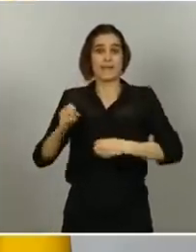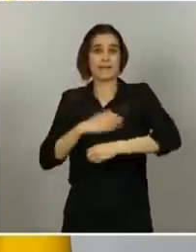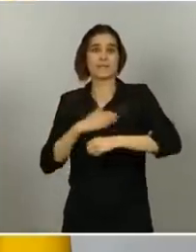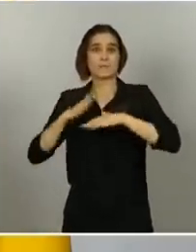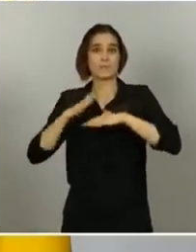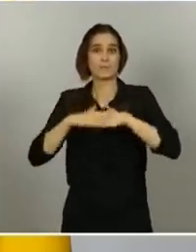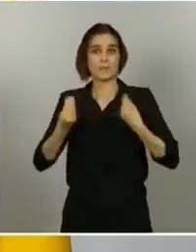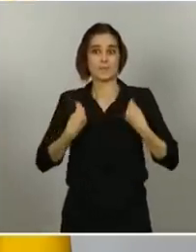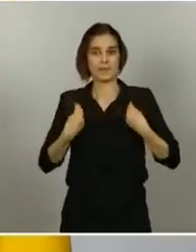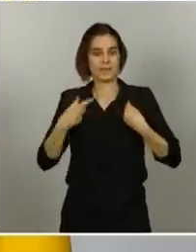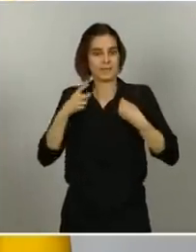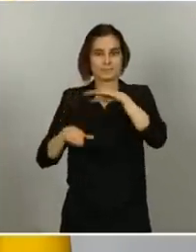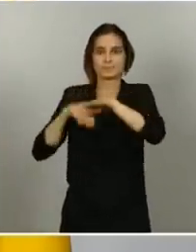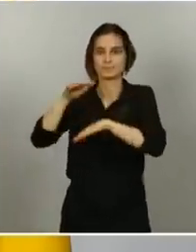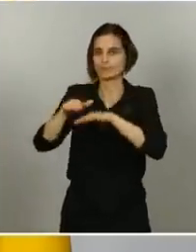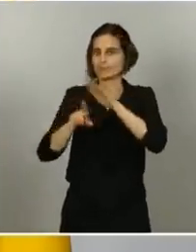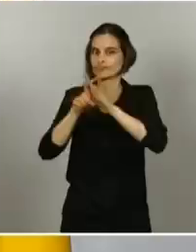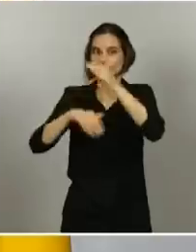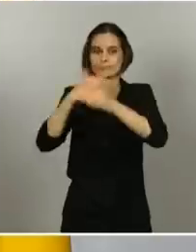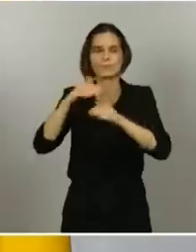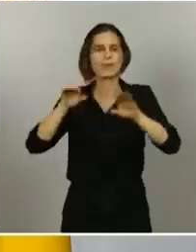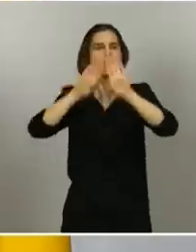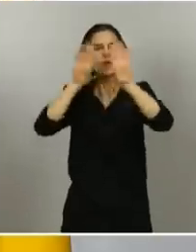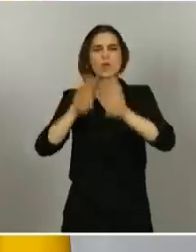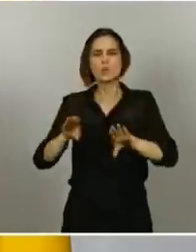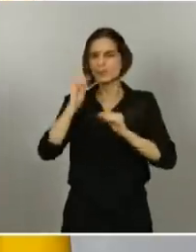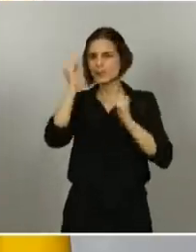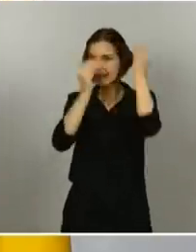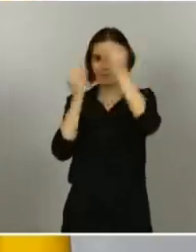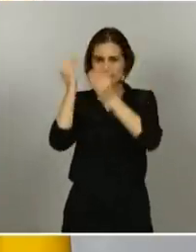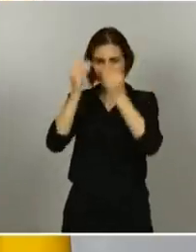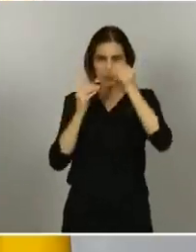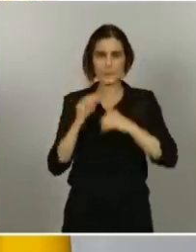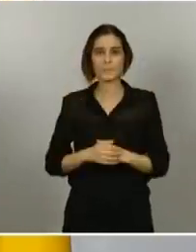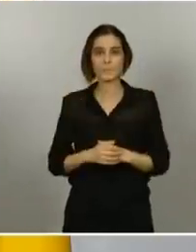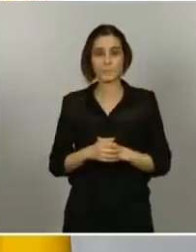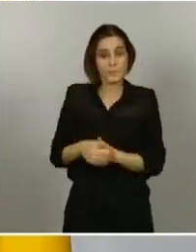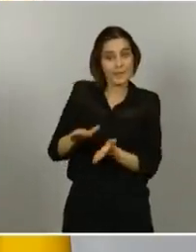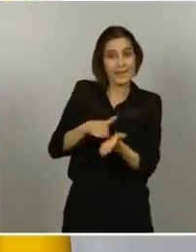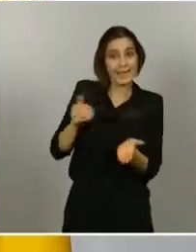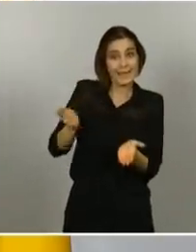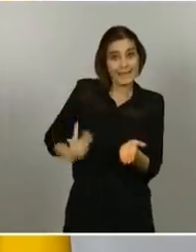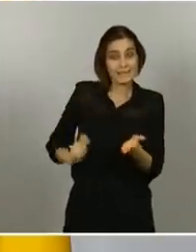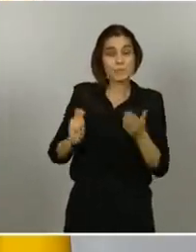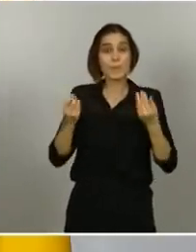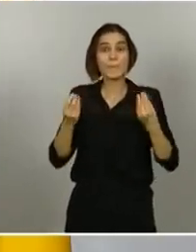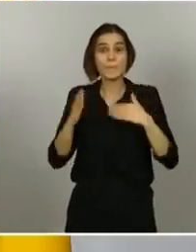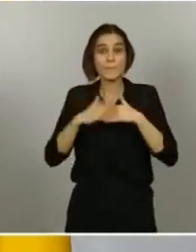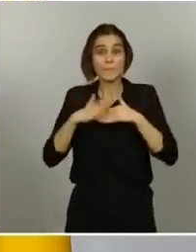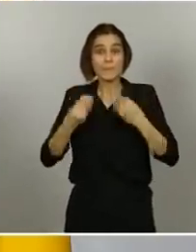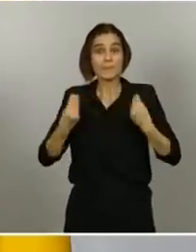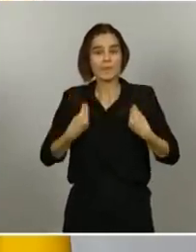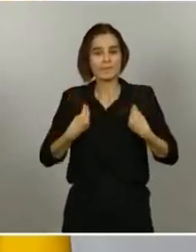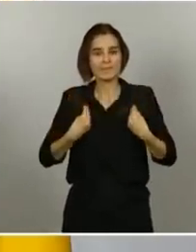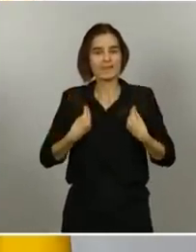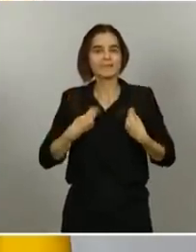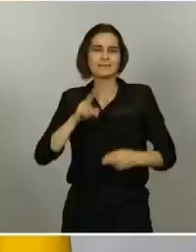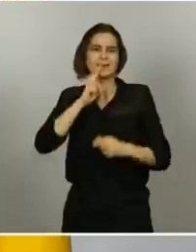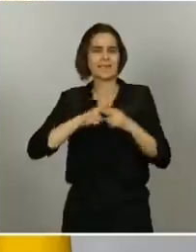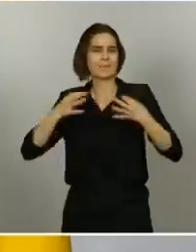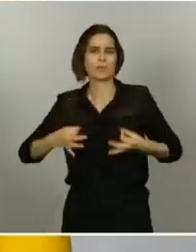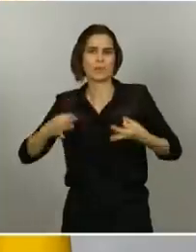e xa a última reflexión o ingreso mínimo vital é tamén unha cuestión de seguridade a seguridade